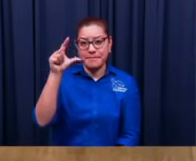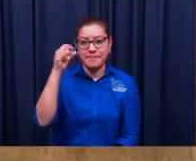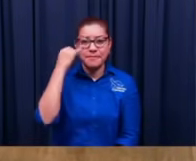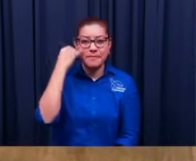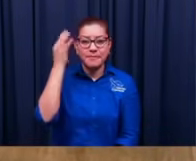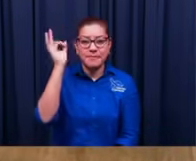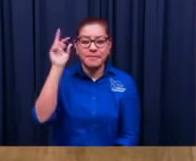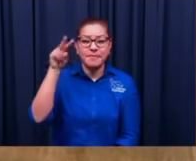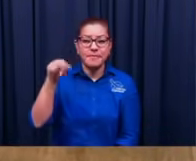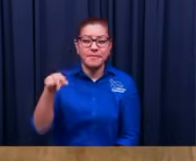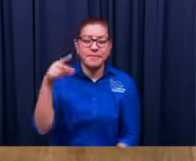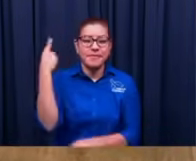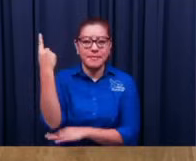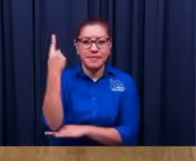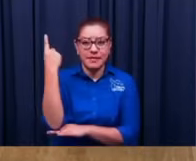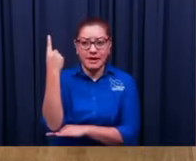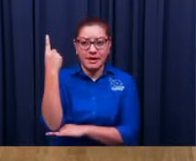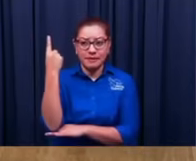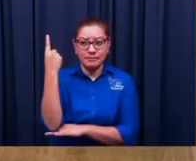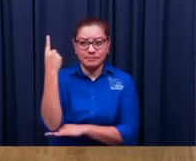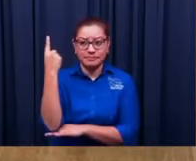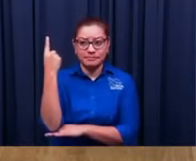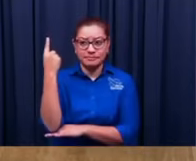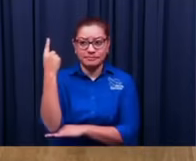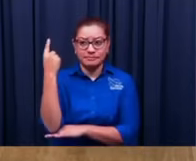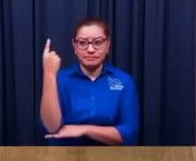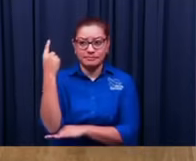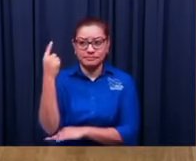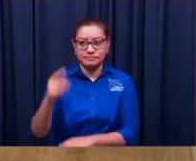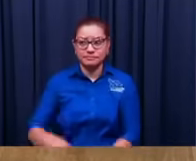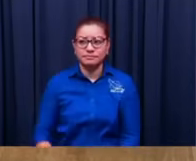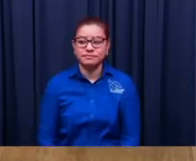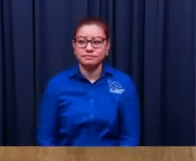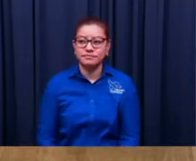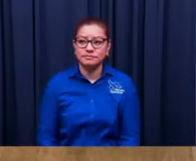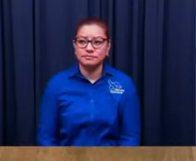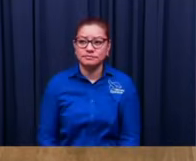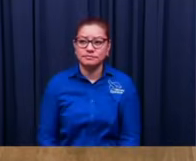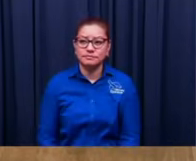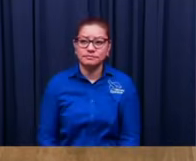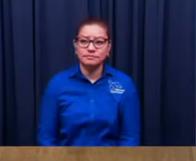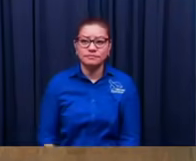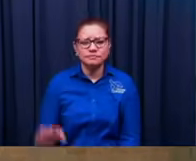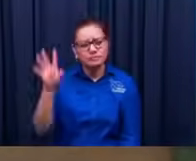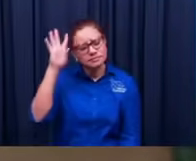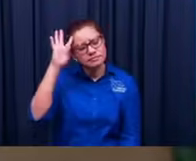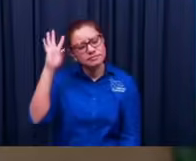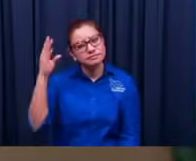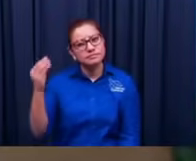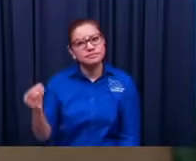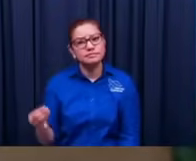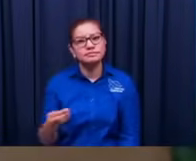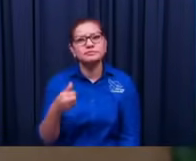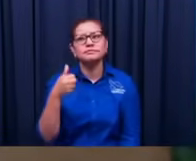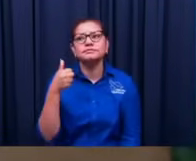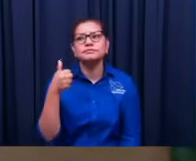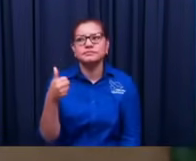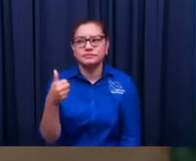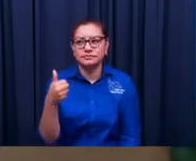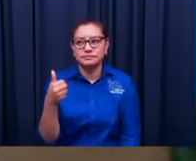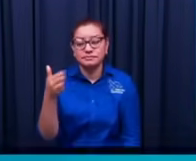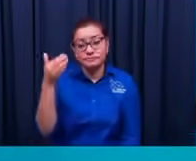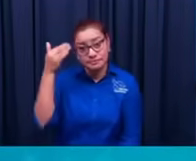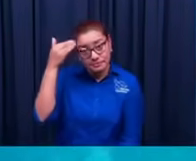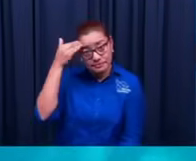vida. La revelación no solamente es buena para